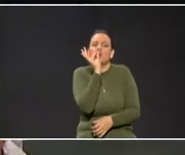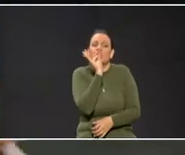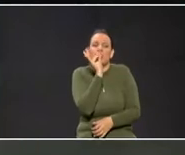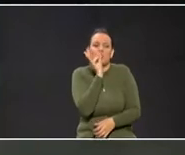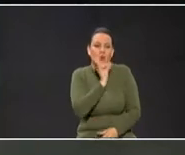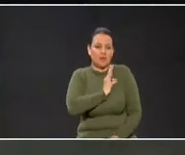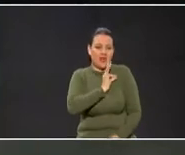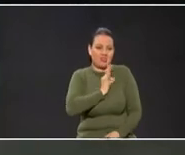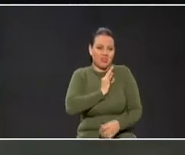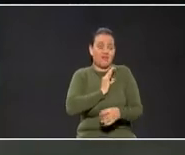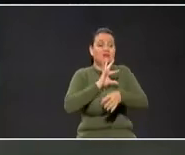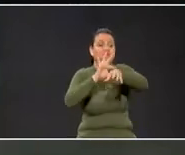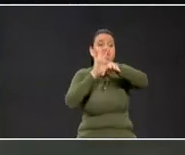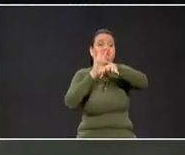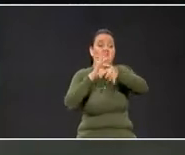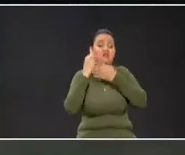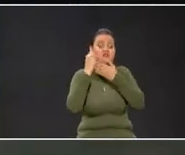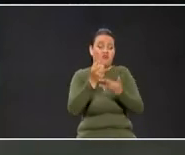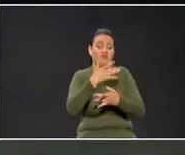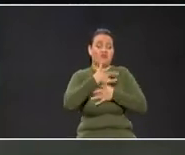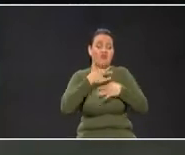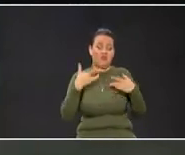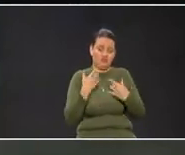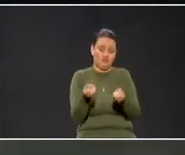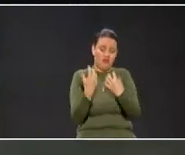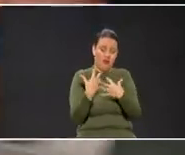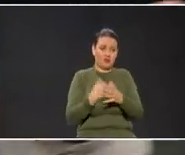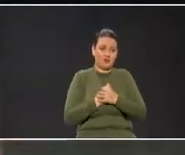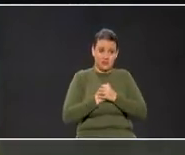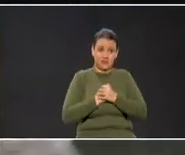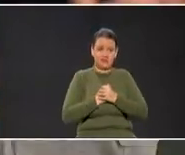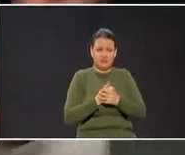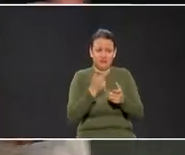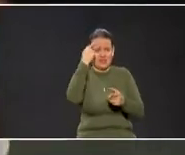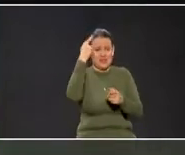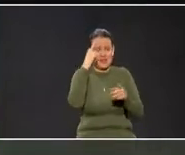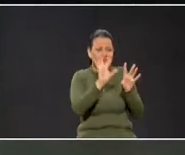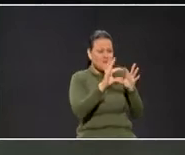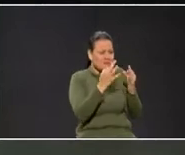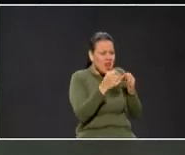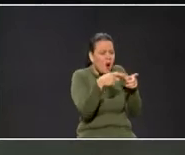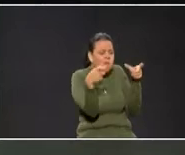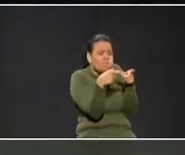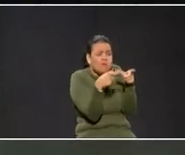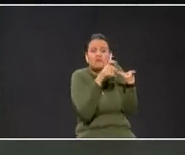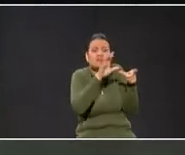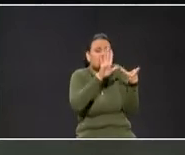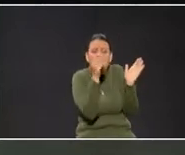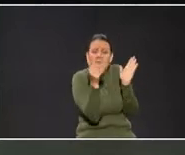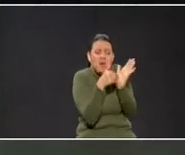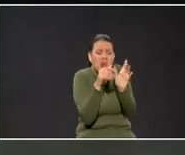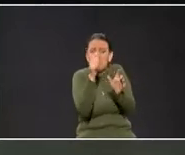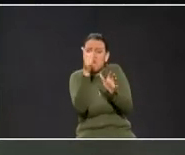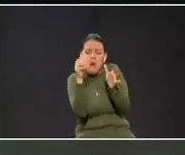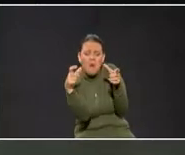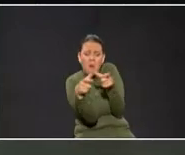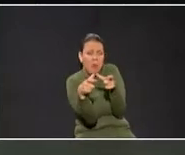millones de pesos para las familias y no es de familias de 5.000 de 10.000 de 20.000 personas el primer